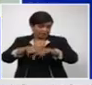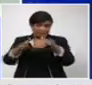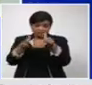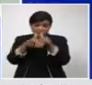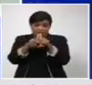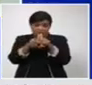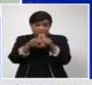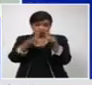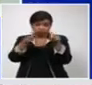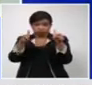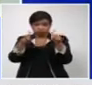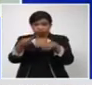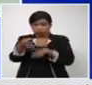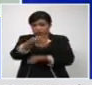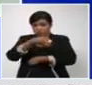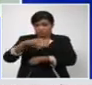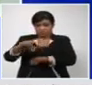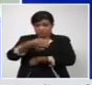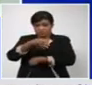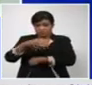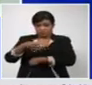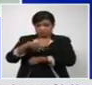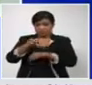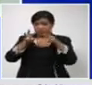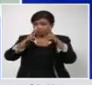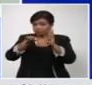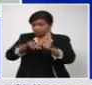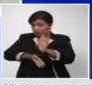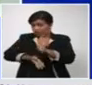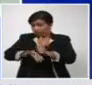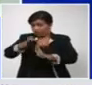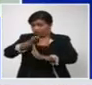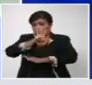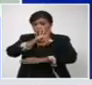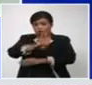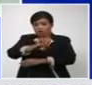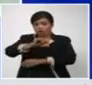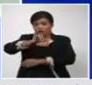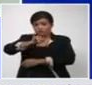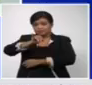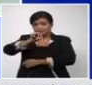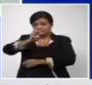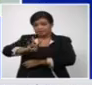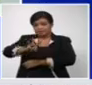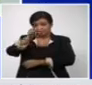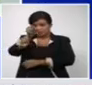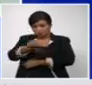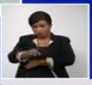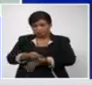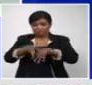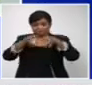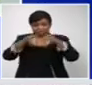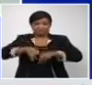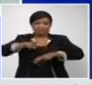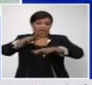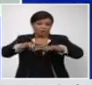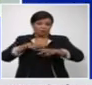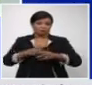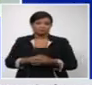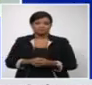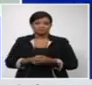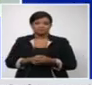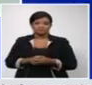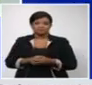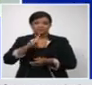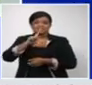sus municipios y una cifra elevada, 463 casos autóctonos. La Lisa con una cifra